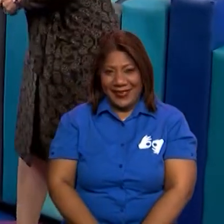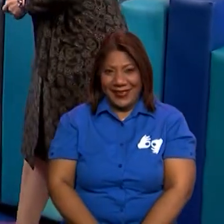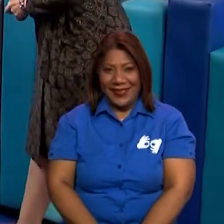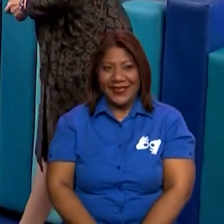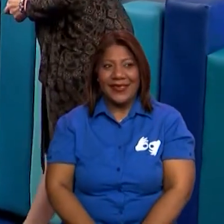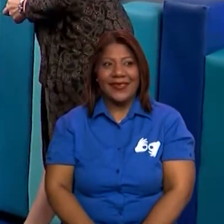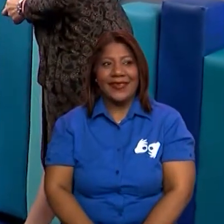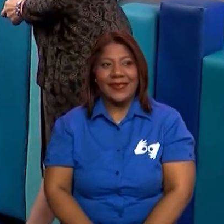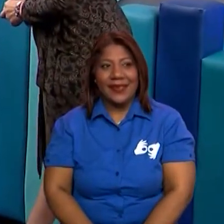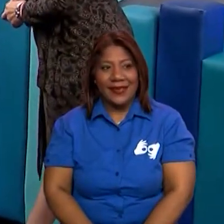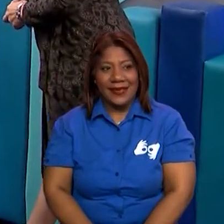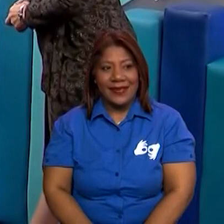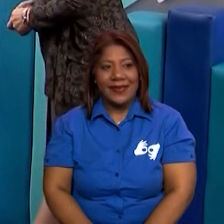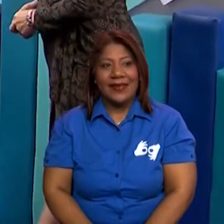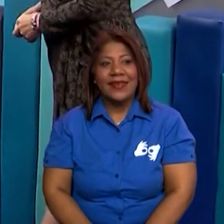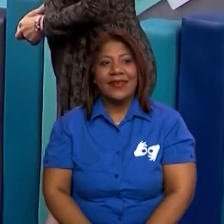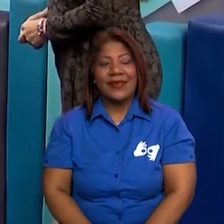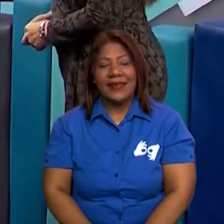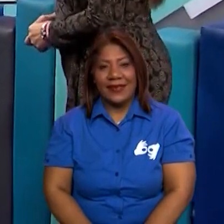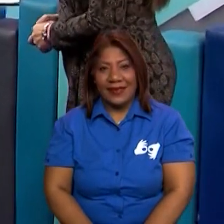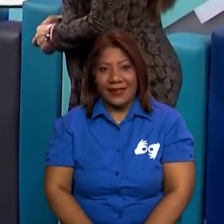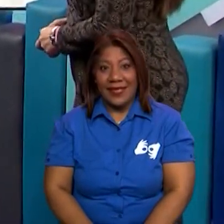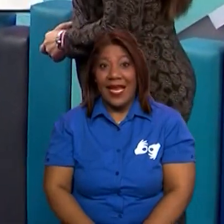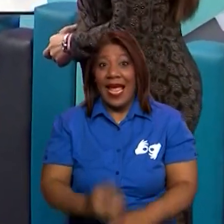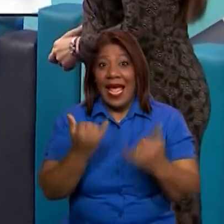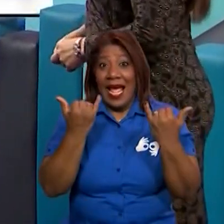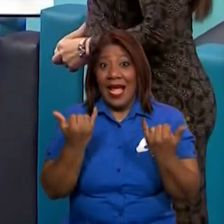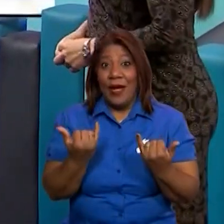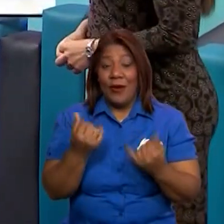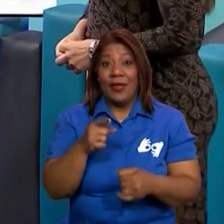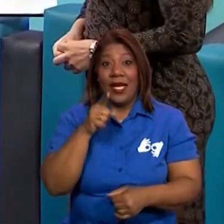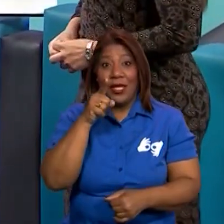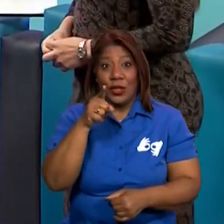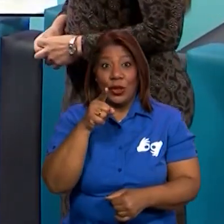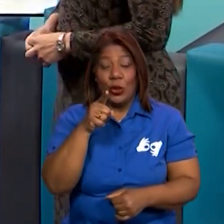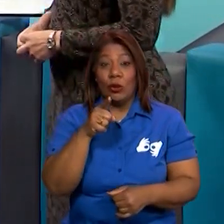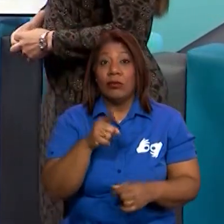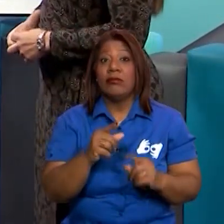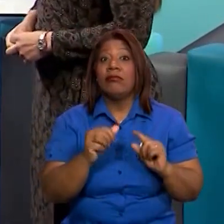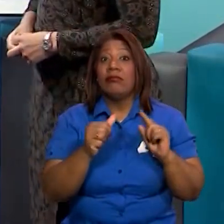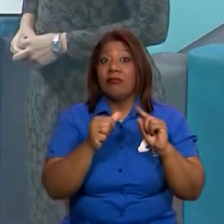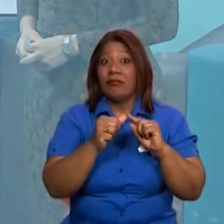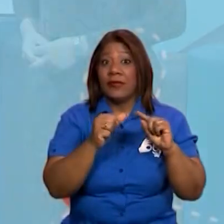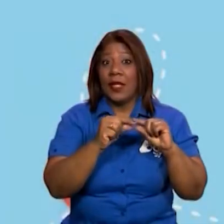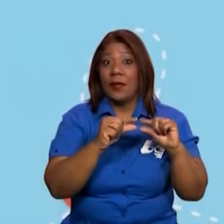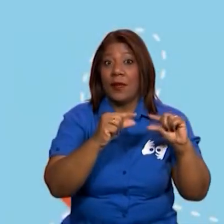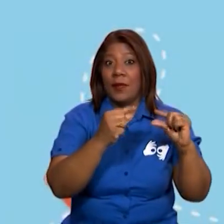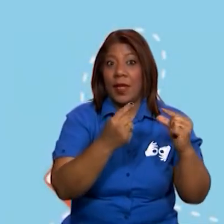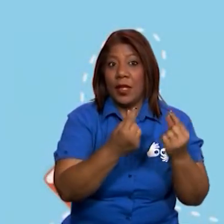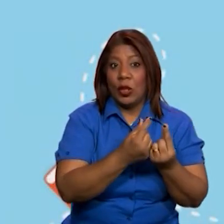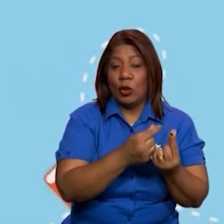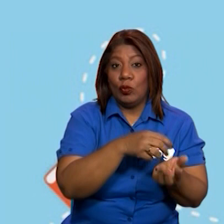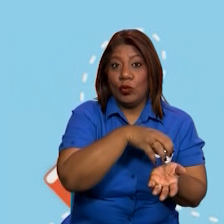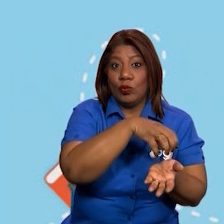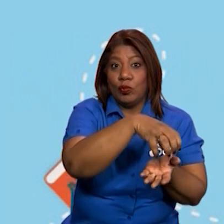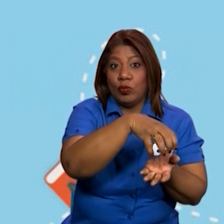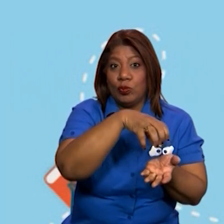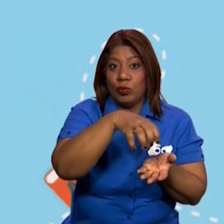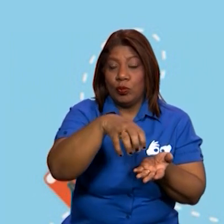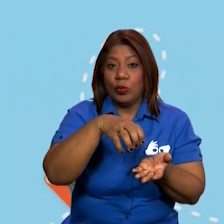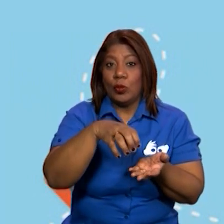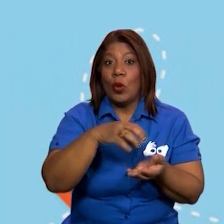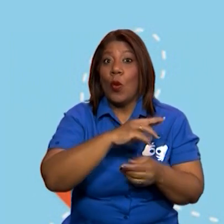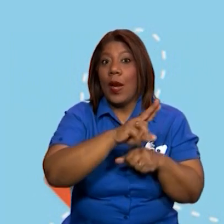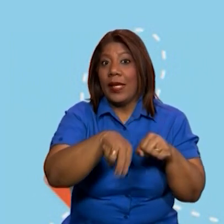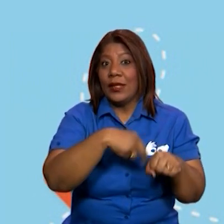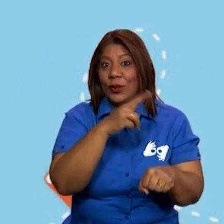Muy bien, maestra Tamara. Solicítele al niño que en el primer grupo clasifique los sustantivos en comunes y